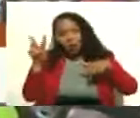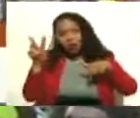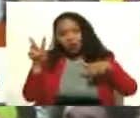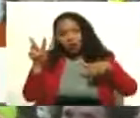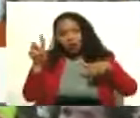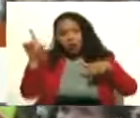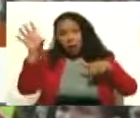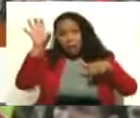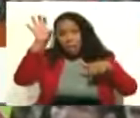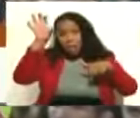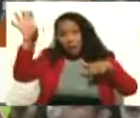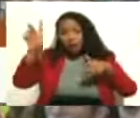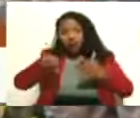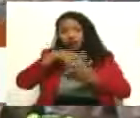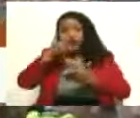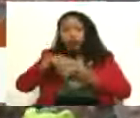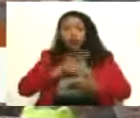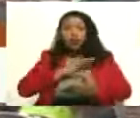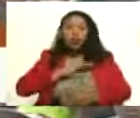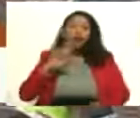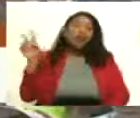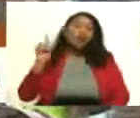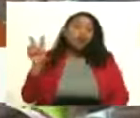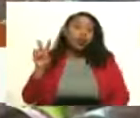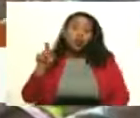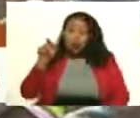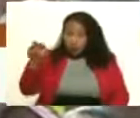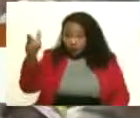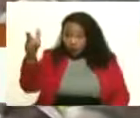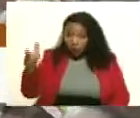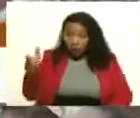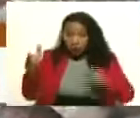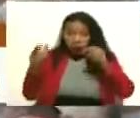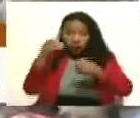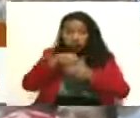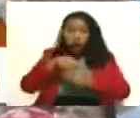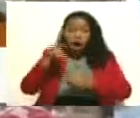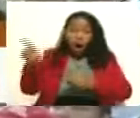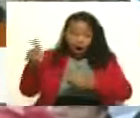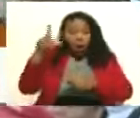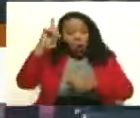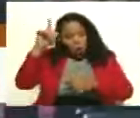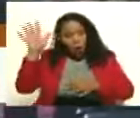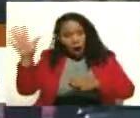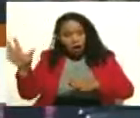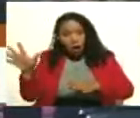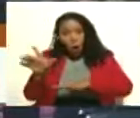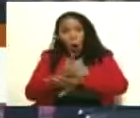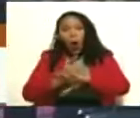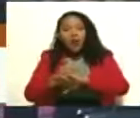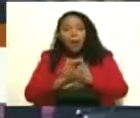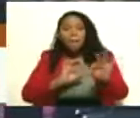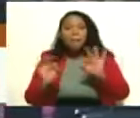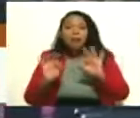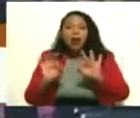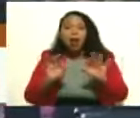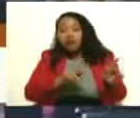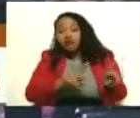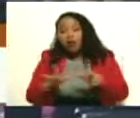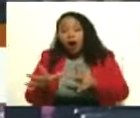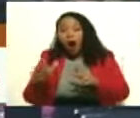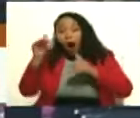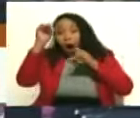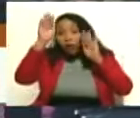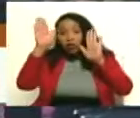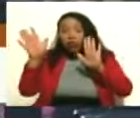la nacionalidad venezolana, ¿verdad? Y si esa gente va a vivir ahí, ¿qué es lo lógico? Que su gobierno prepare planes para